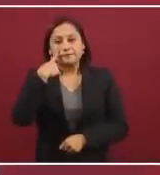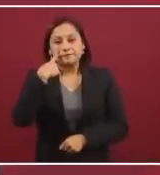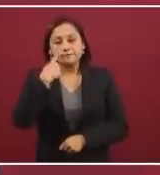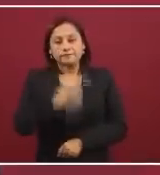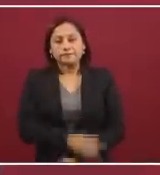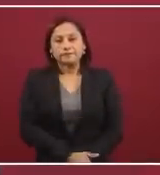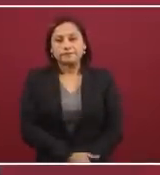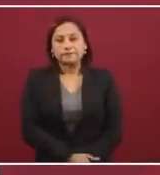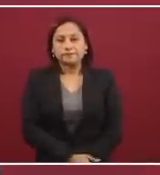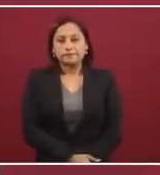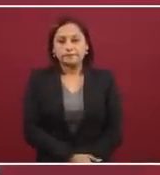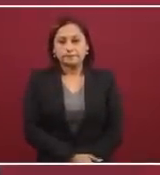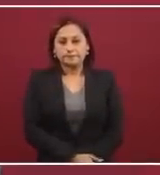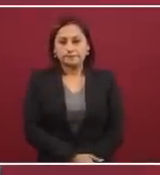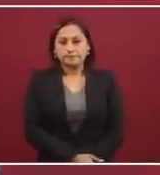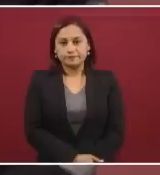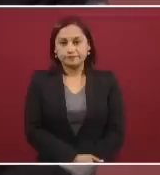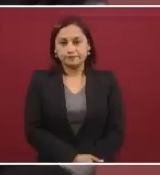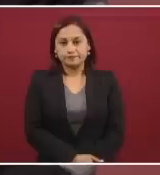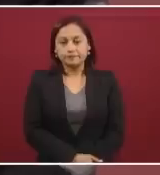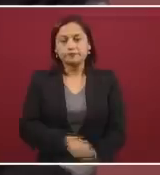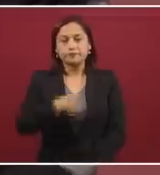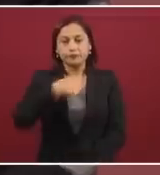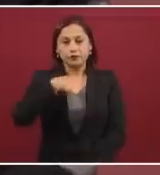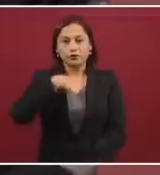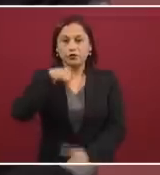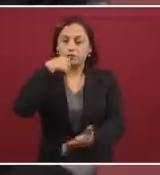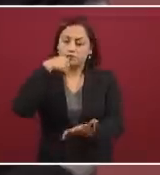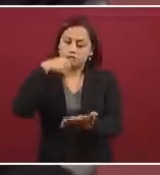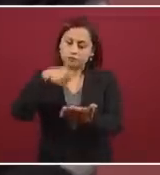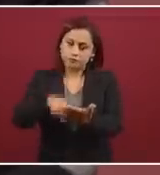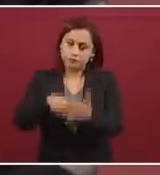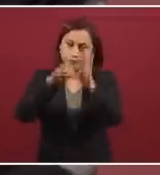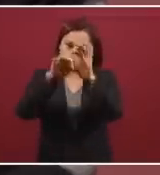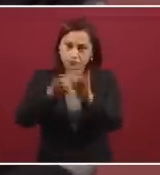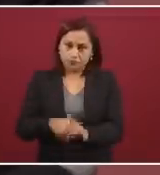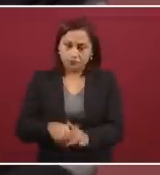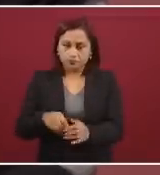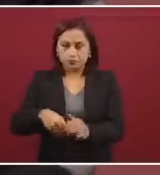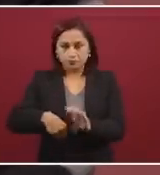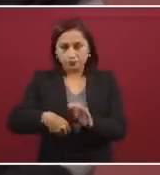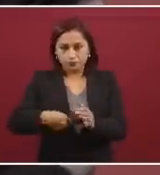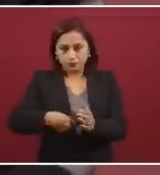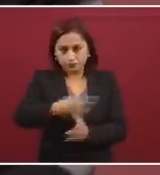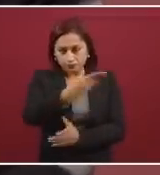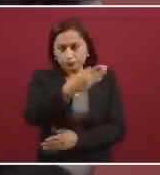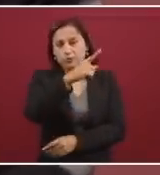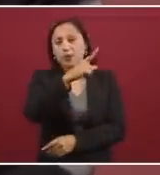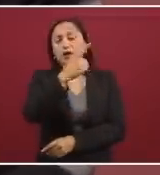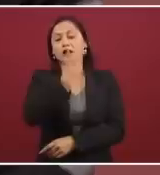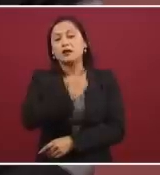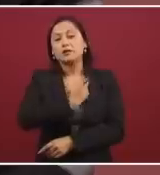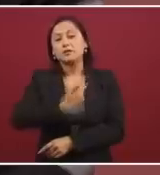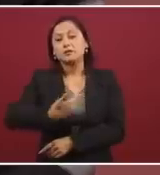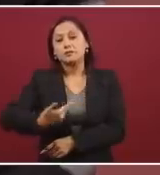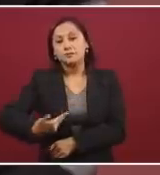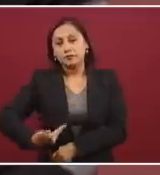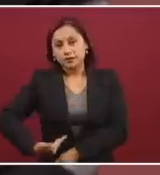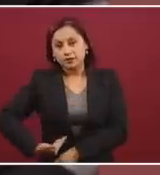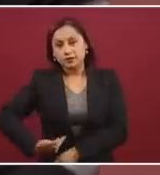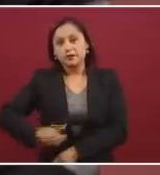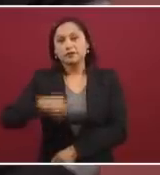voy a enviar la carta al presidente la suprema